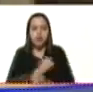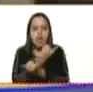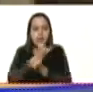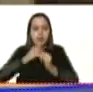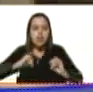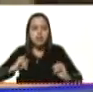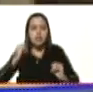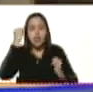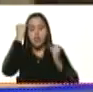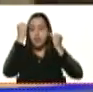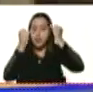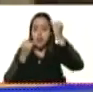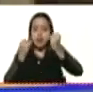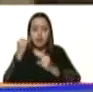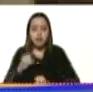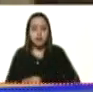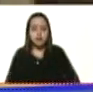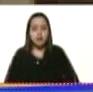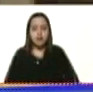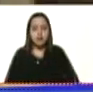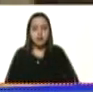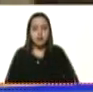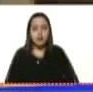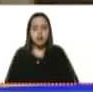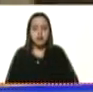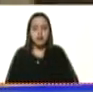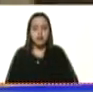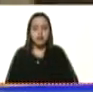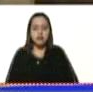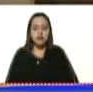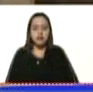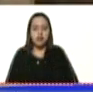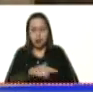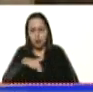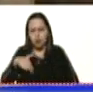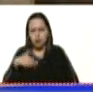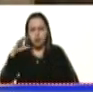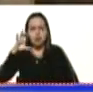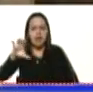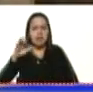independencia ideológica republicana de nuestro país,